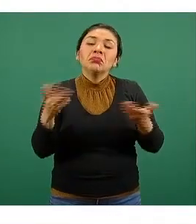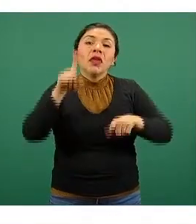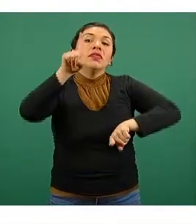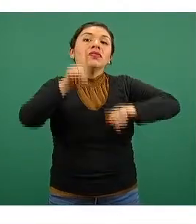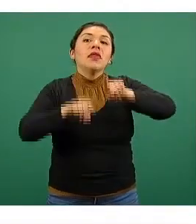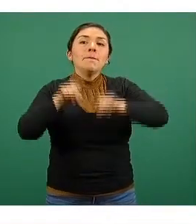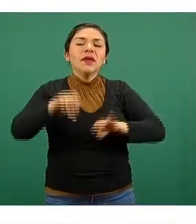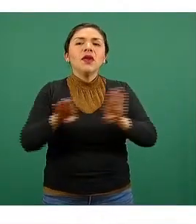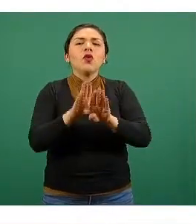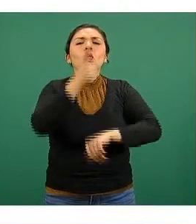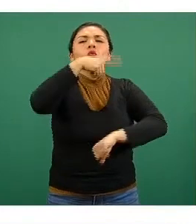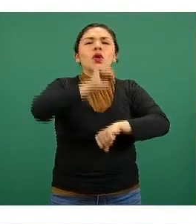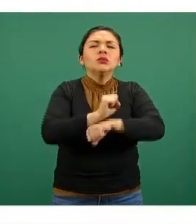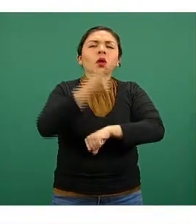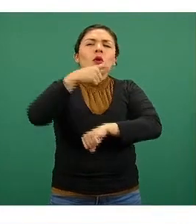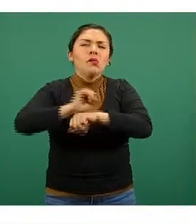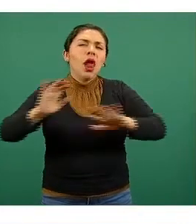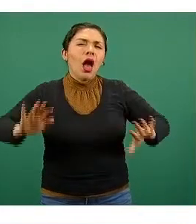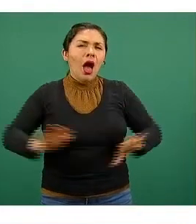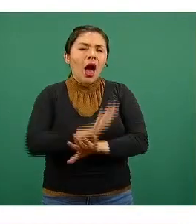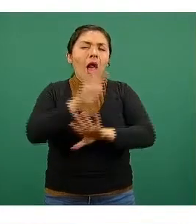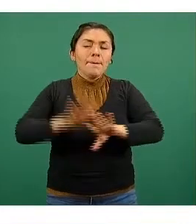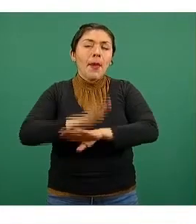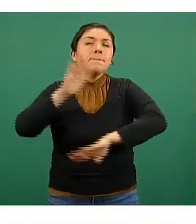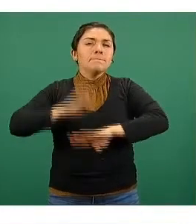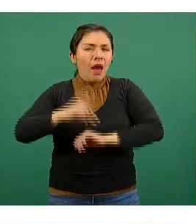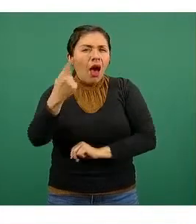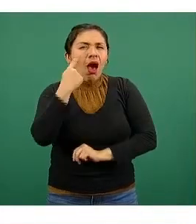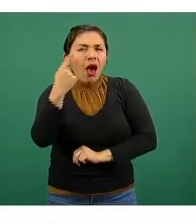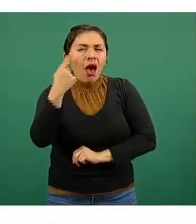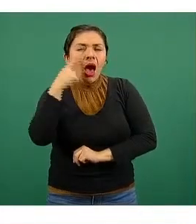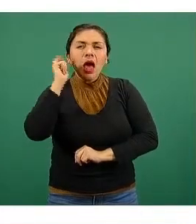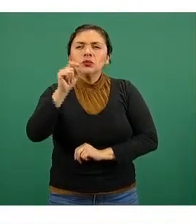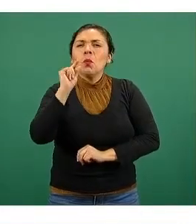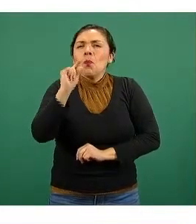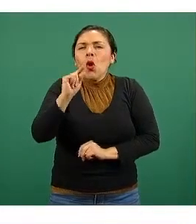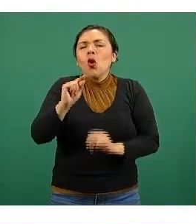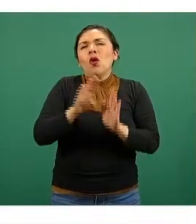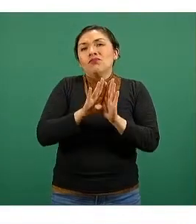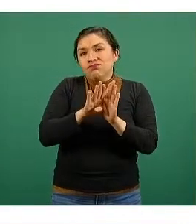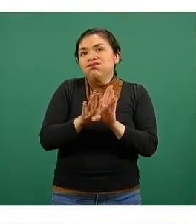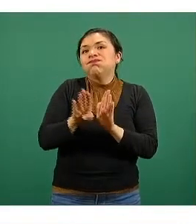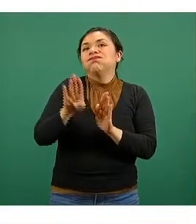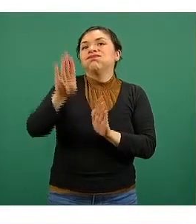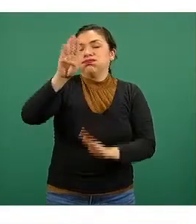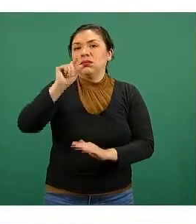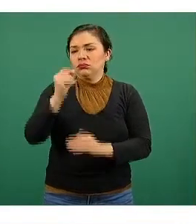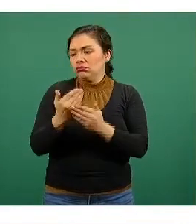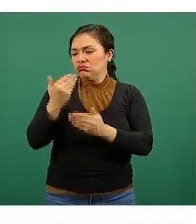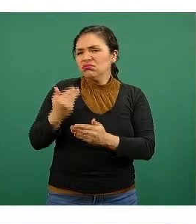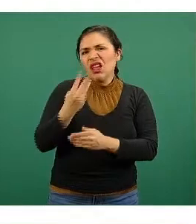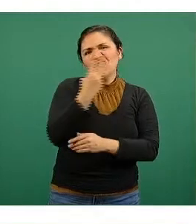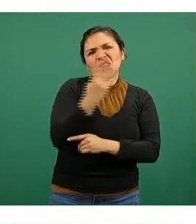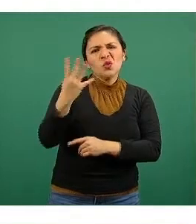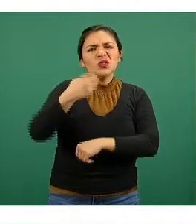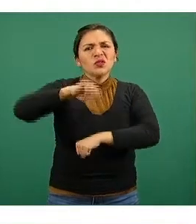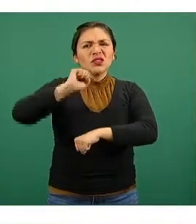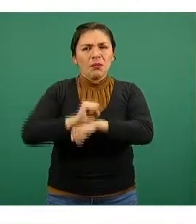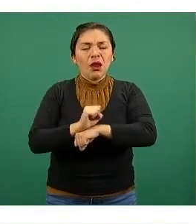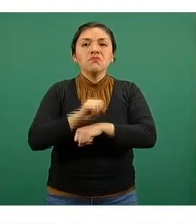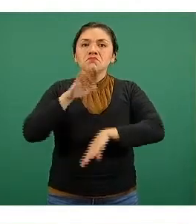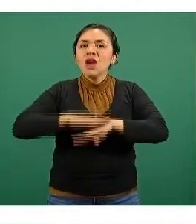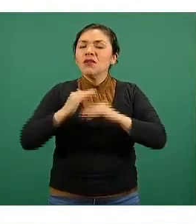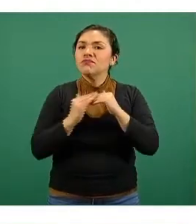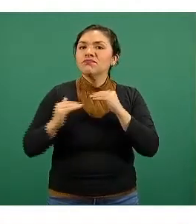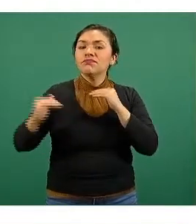cada semana. Hemos tenido una tendencia con ligera ascendencia en las últimas 3-4 semanas, y